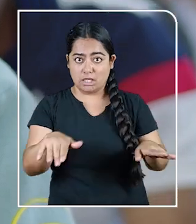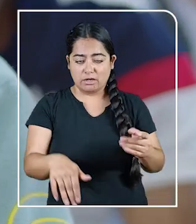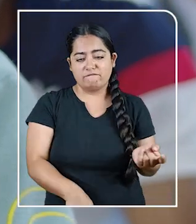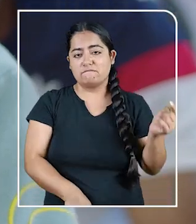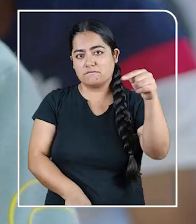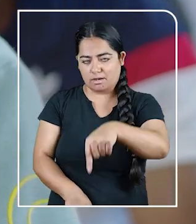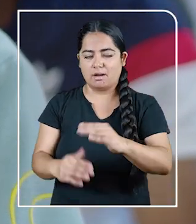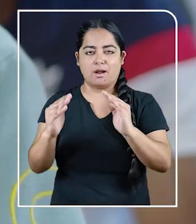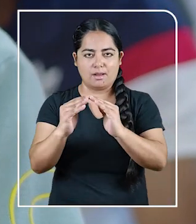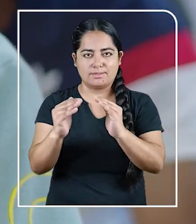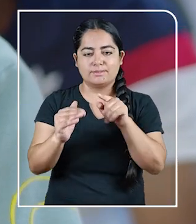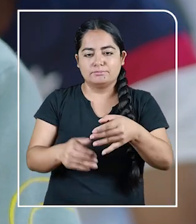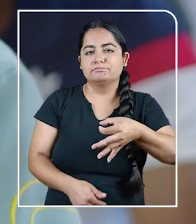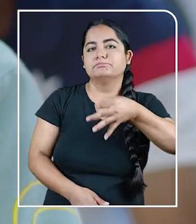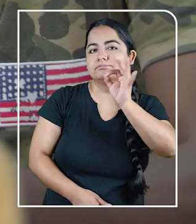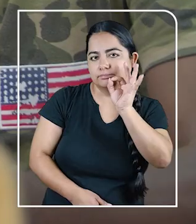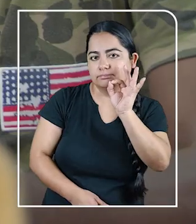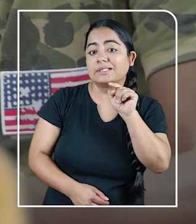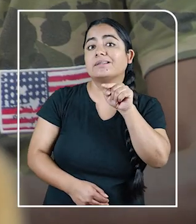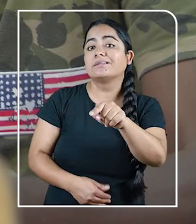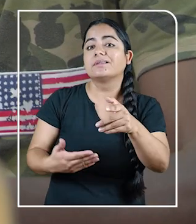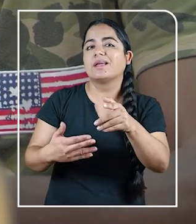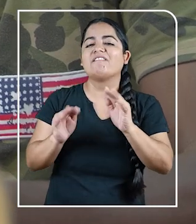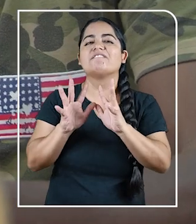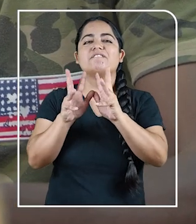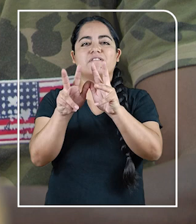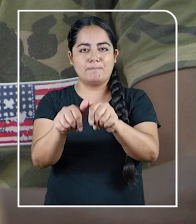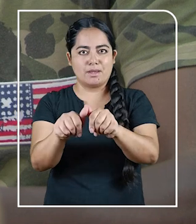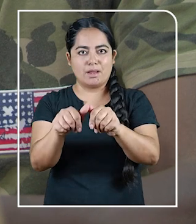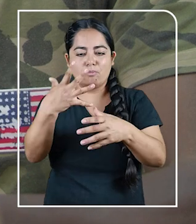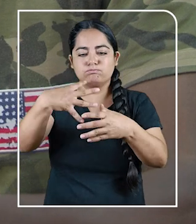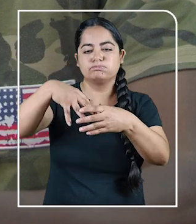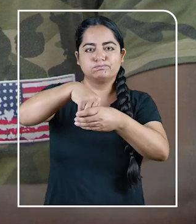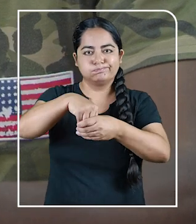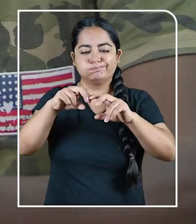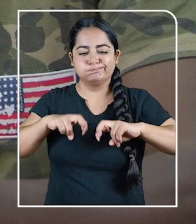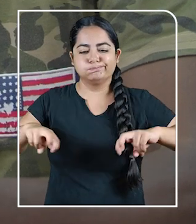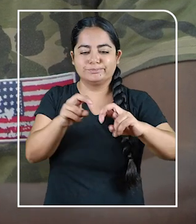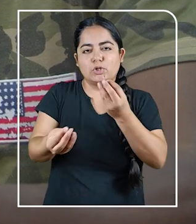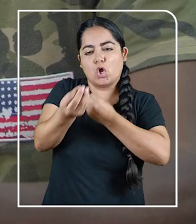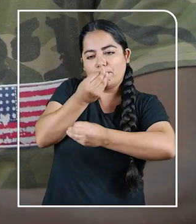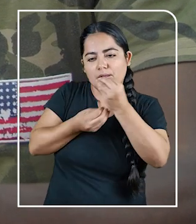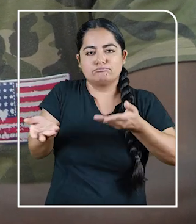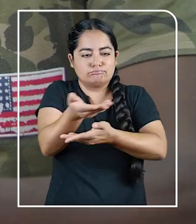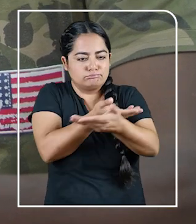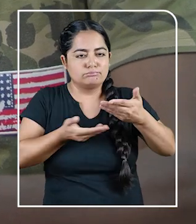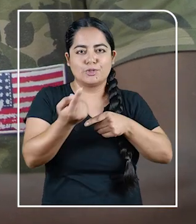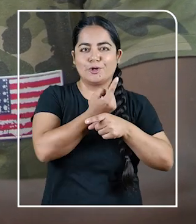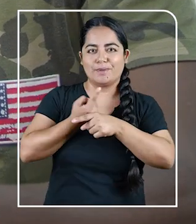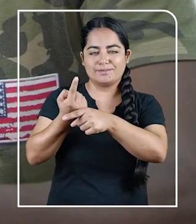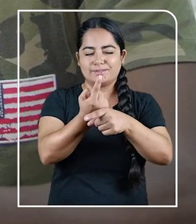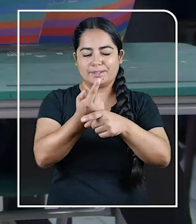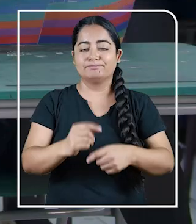la casa del trabajo. Es un momento en que la familia conversa y come